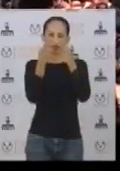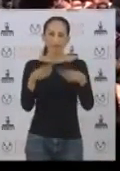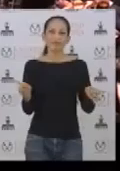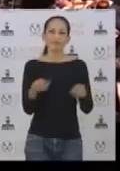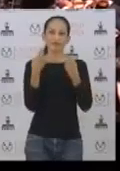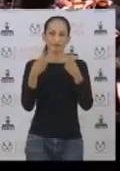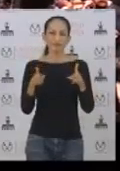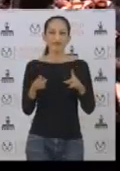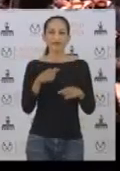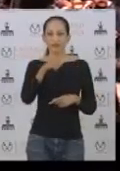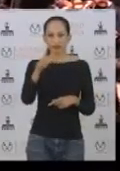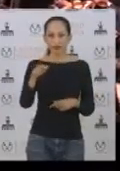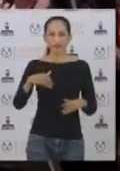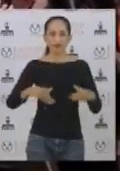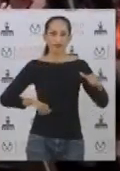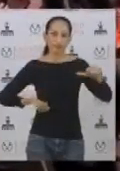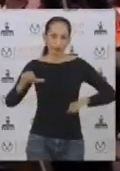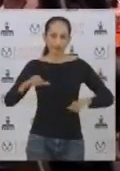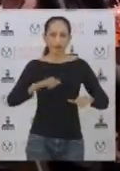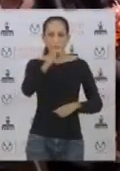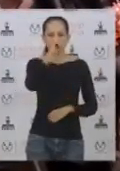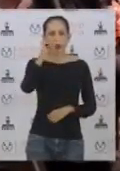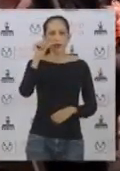la UAT en el Teatro Juárez.